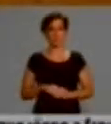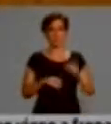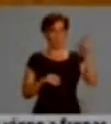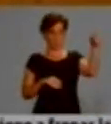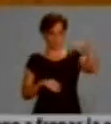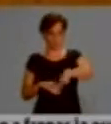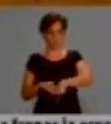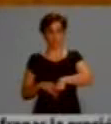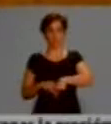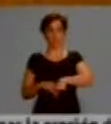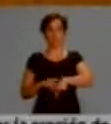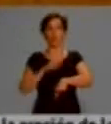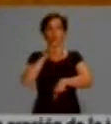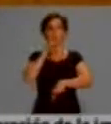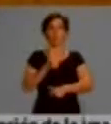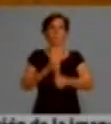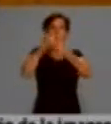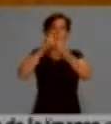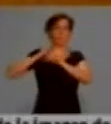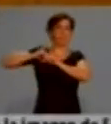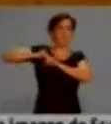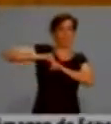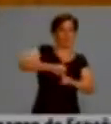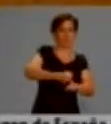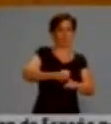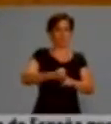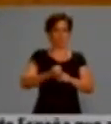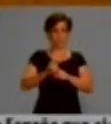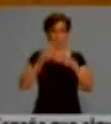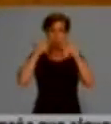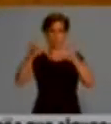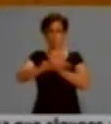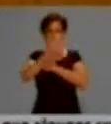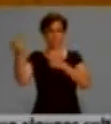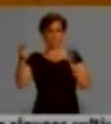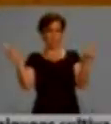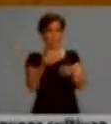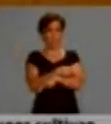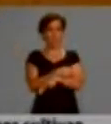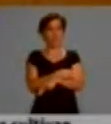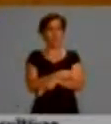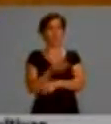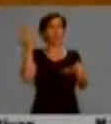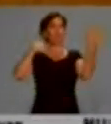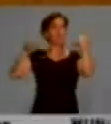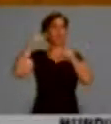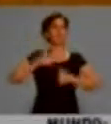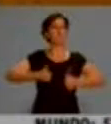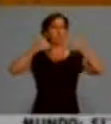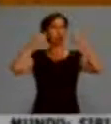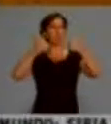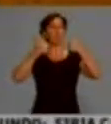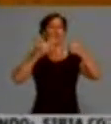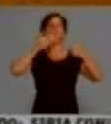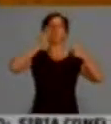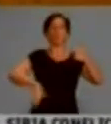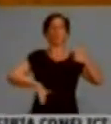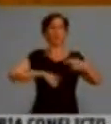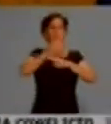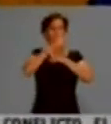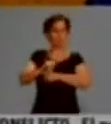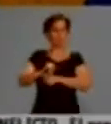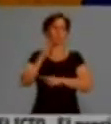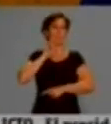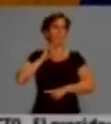usted hoy arrastrado por la presión de una censura ciudadana que no acepta más evasivas, eufemismos, engaños